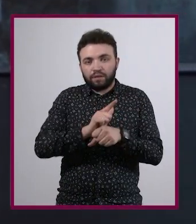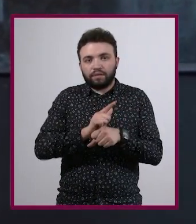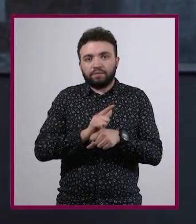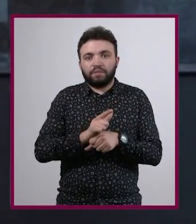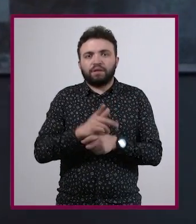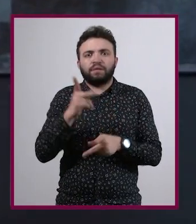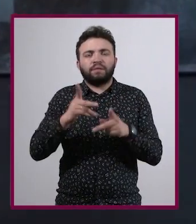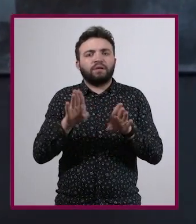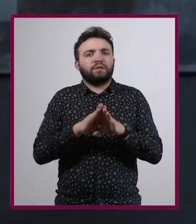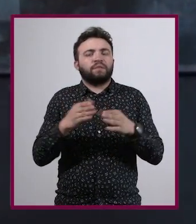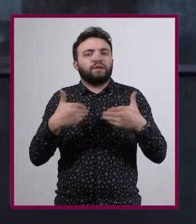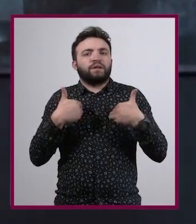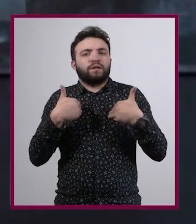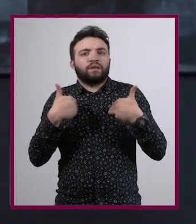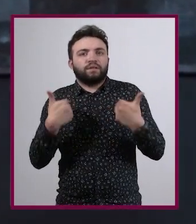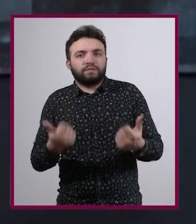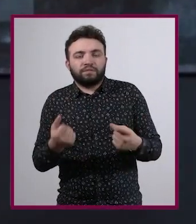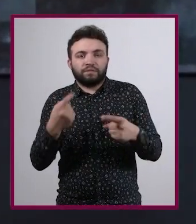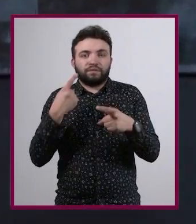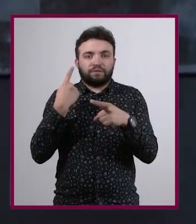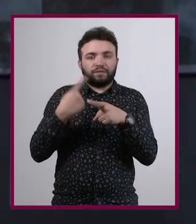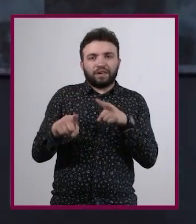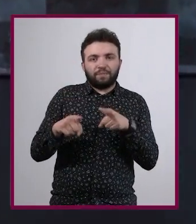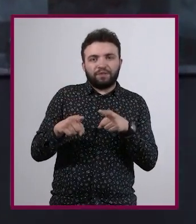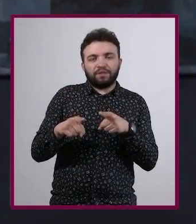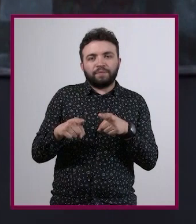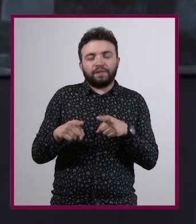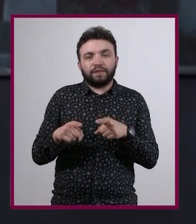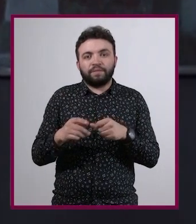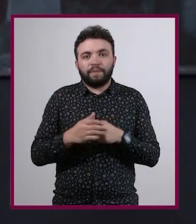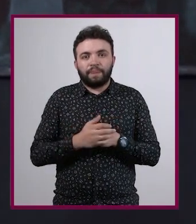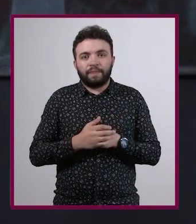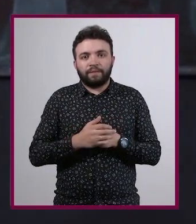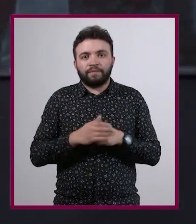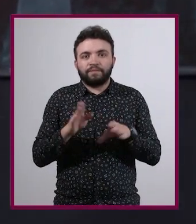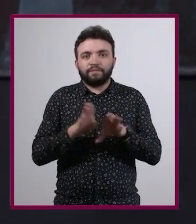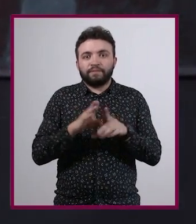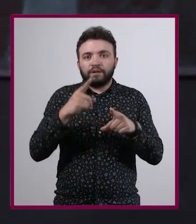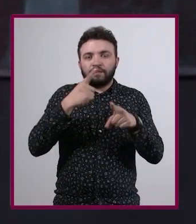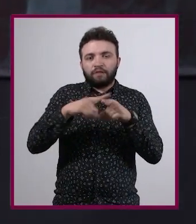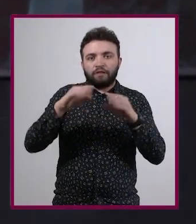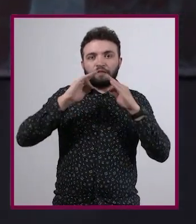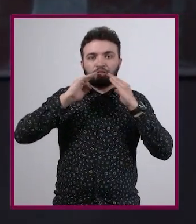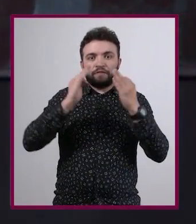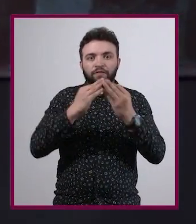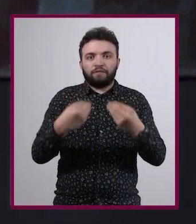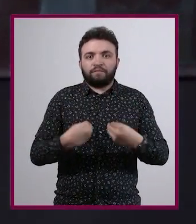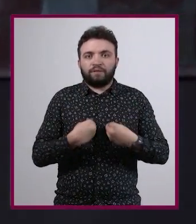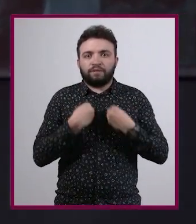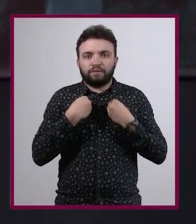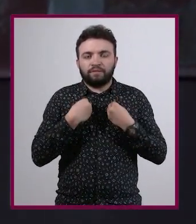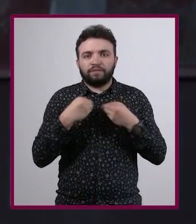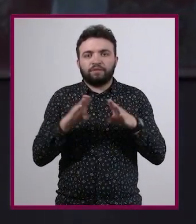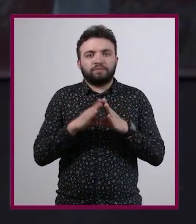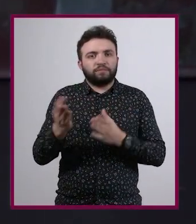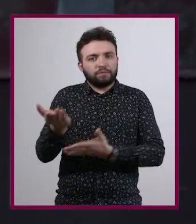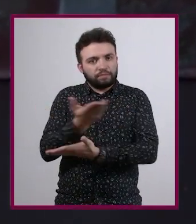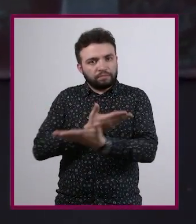de un entendimiento diferente de las diferentes formas de vida, de la